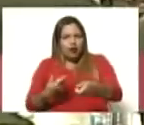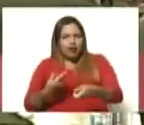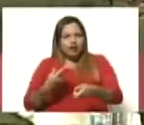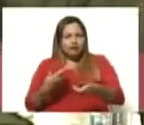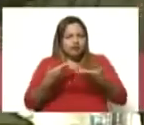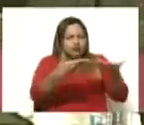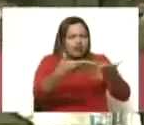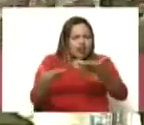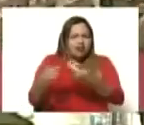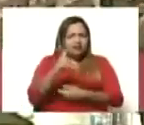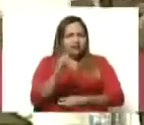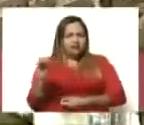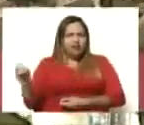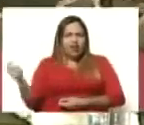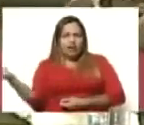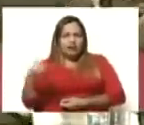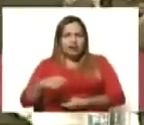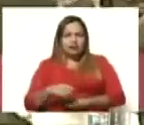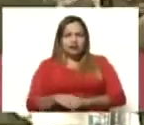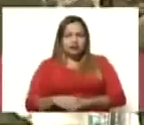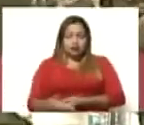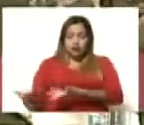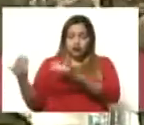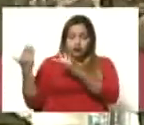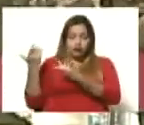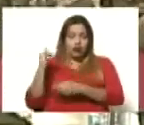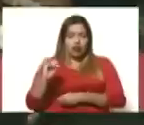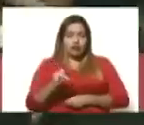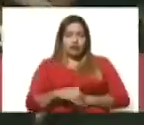por mes. Aquí está, mira.